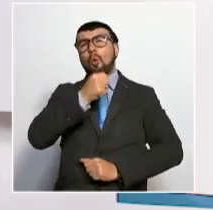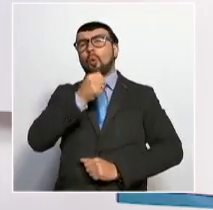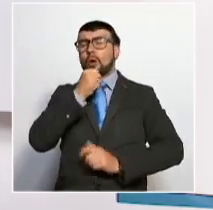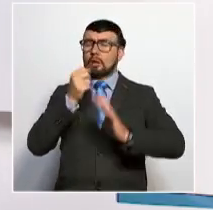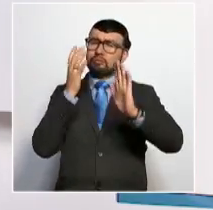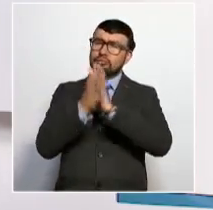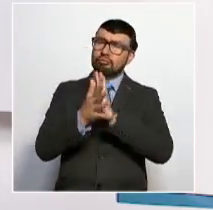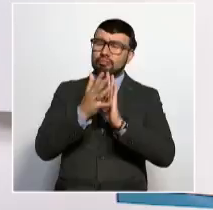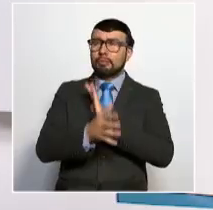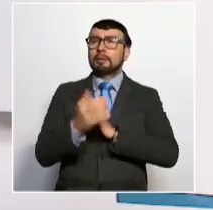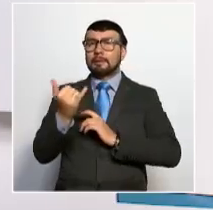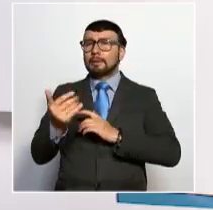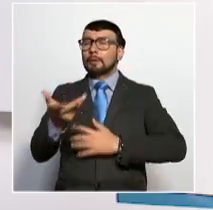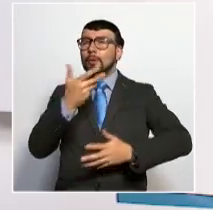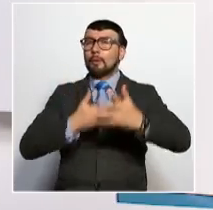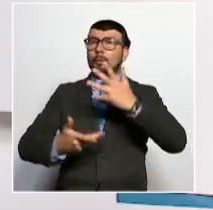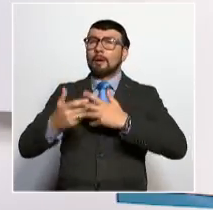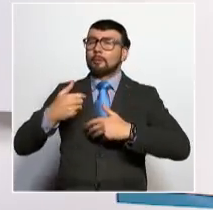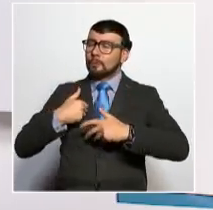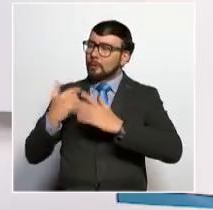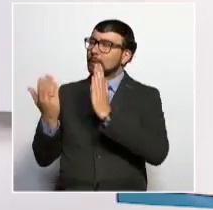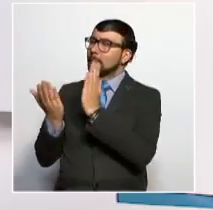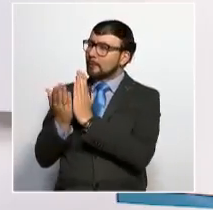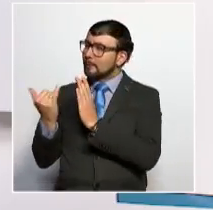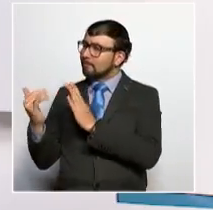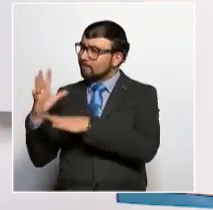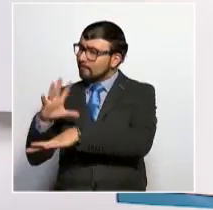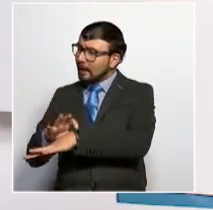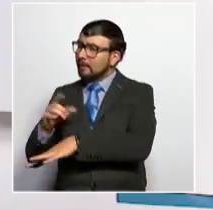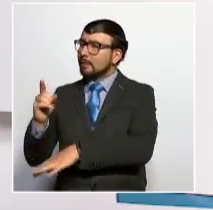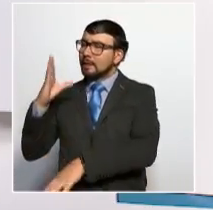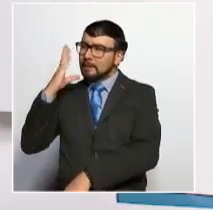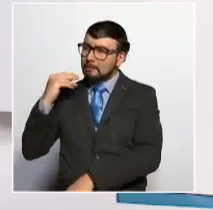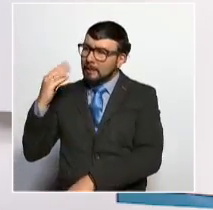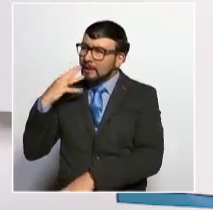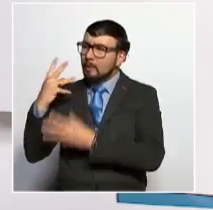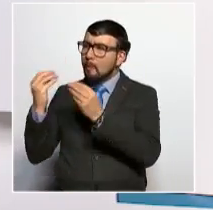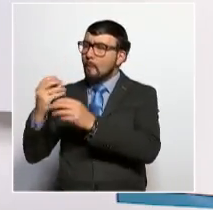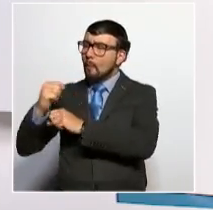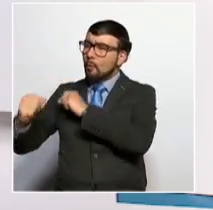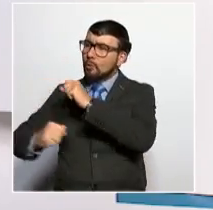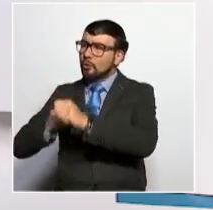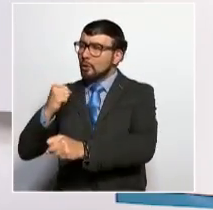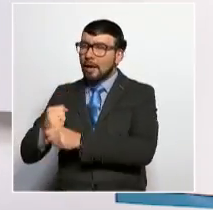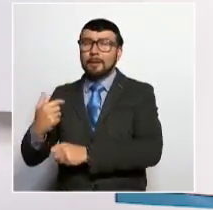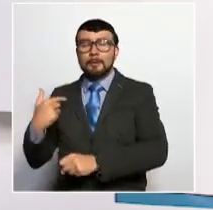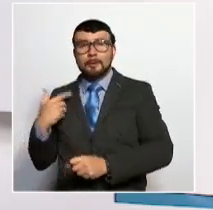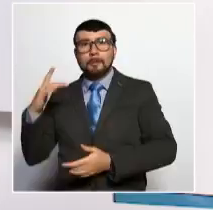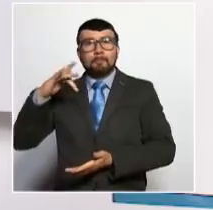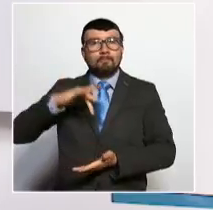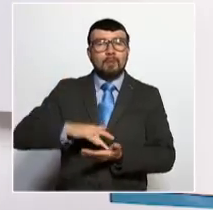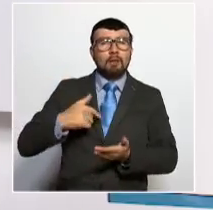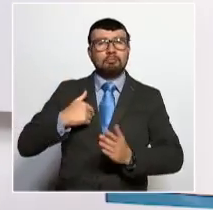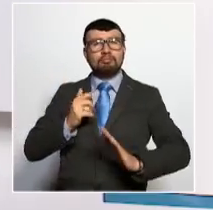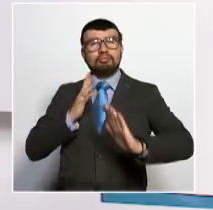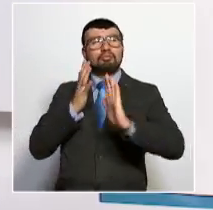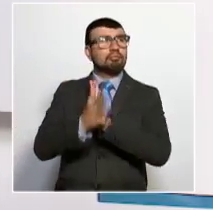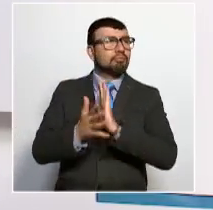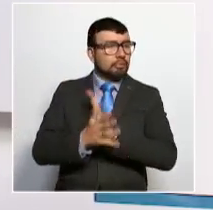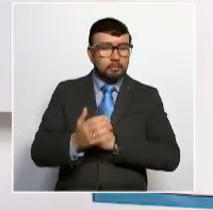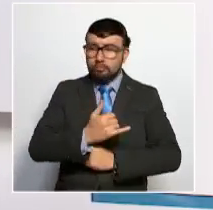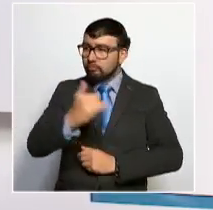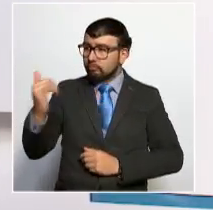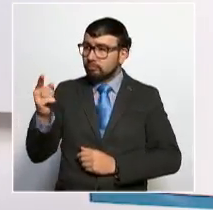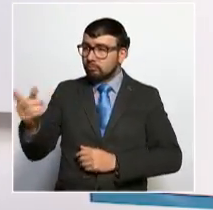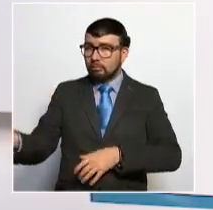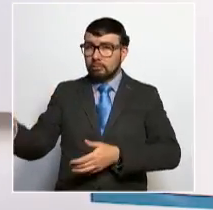los estudios médicos que he podido realizar y experiencias por tantos años en compañía de todos los médicos que nos